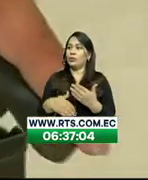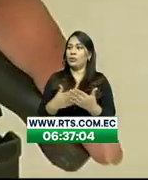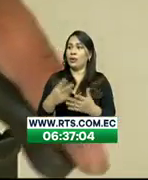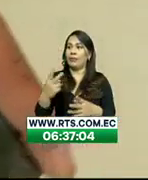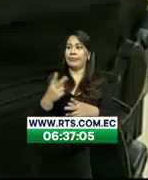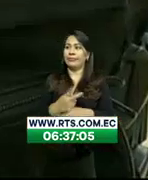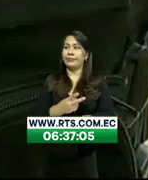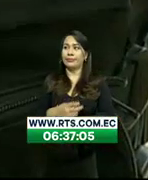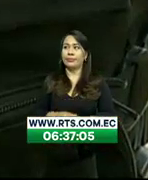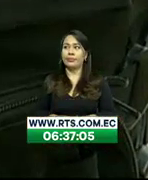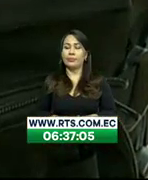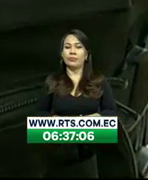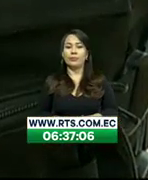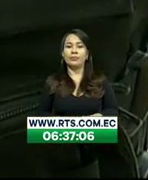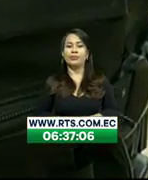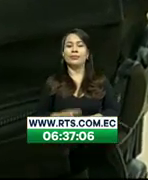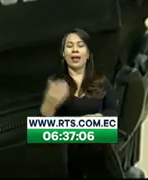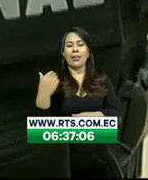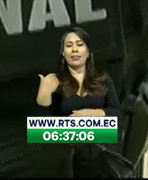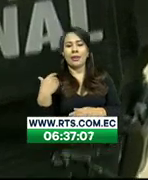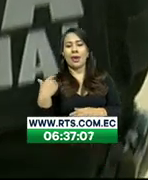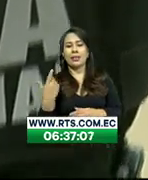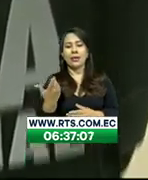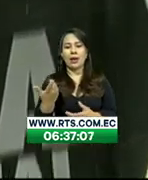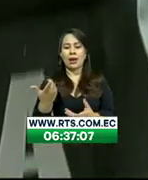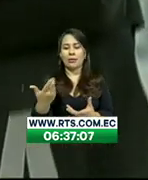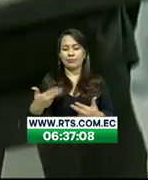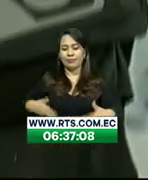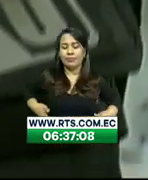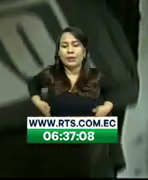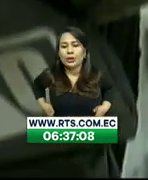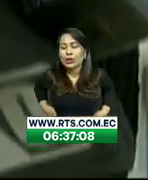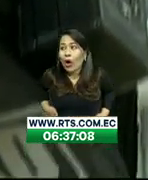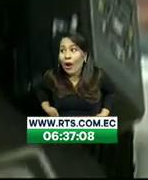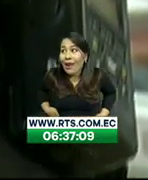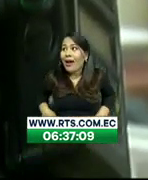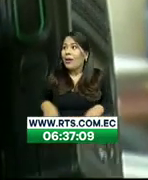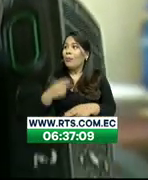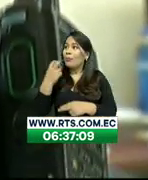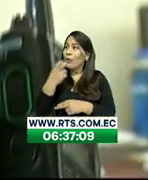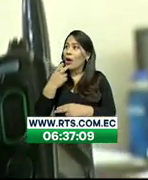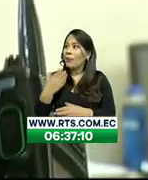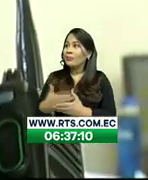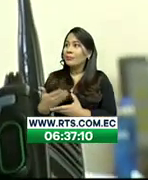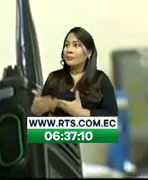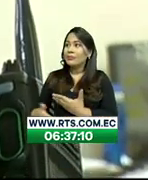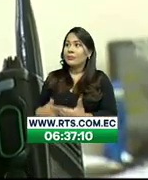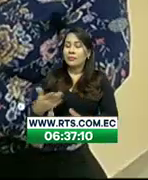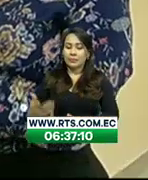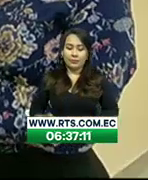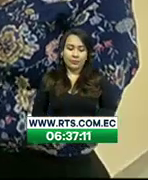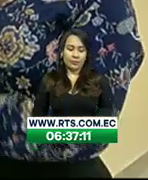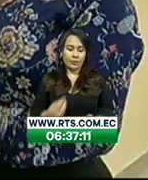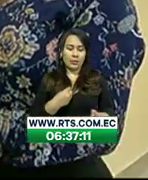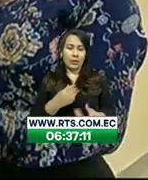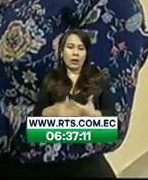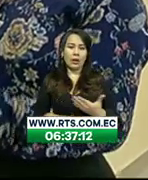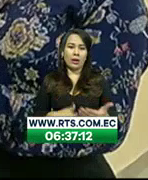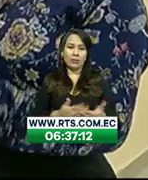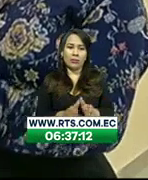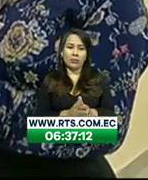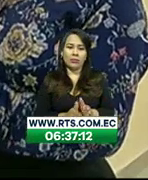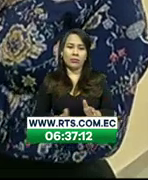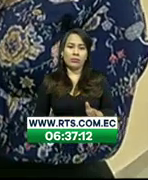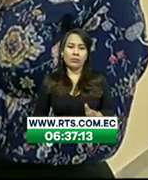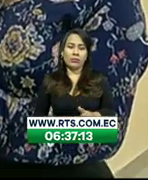penales por tenencia ilegal de armas. Ahora enfrentará otro proceso donde después de una audiencia se conocerá su